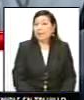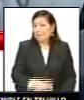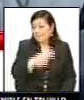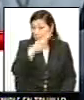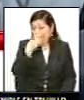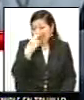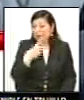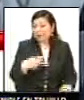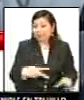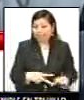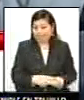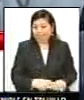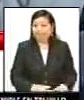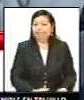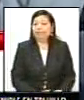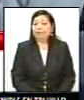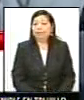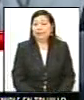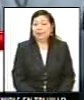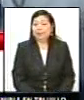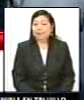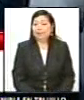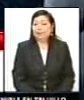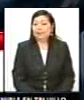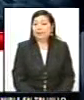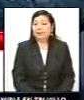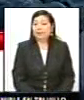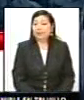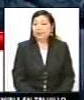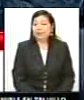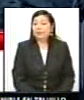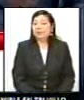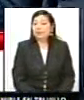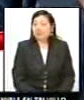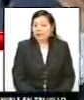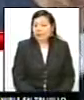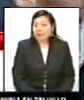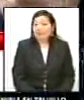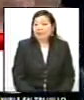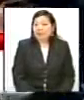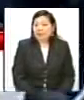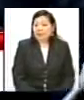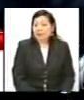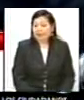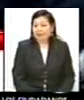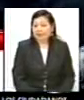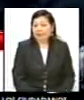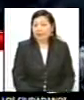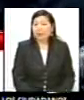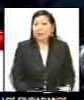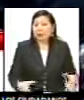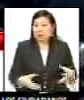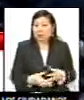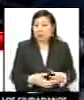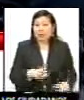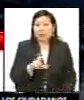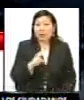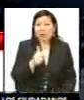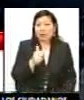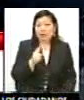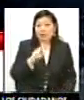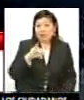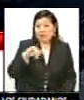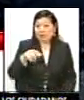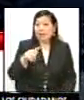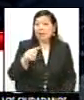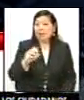Es que me pide una interrupción si así lo decide, presidente. Congresista Velázquez. Presidente, la Comisión Lavallato, y yo lo dije al